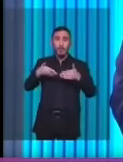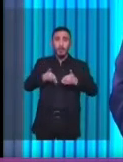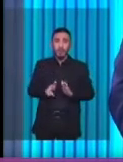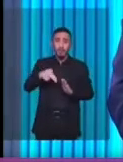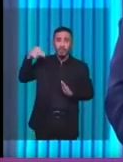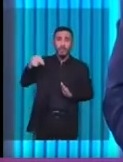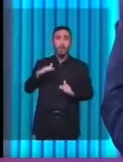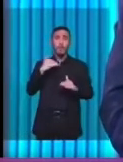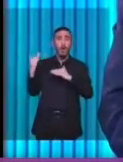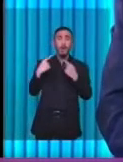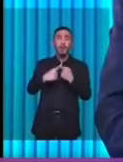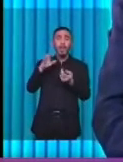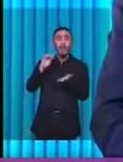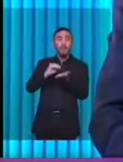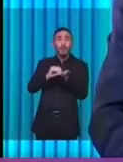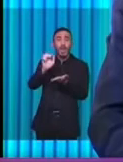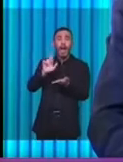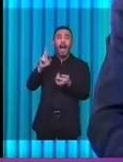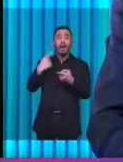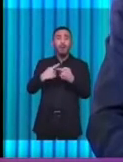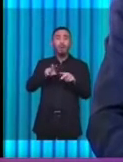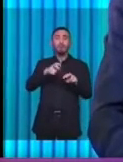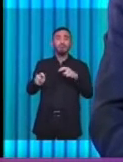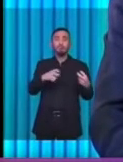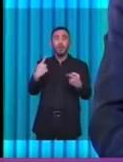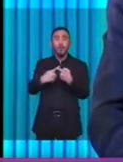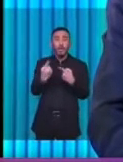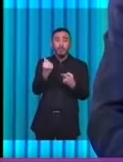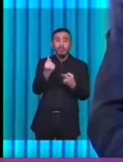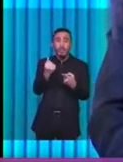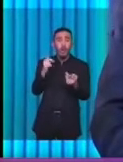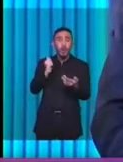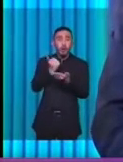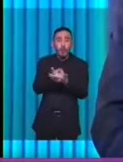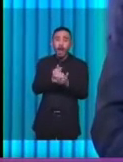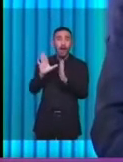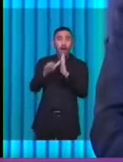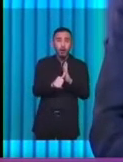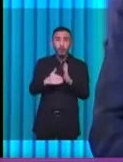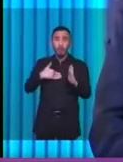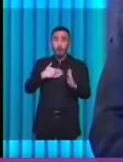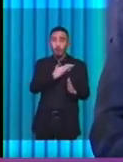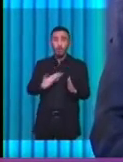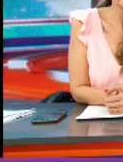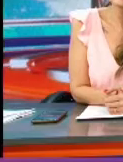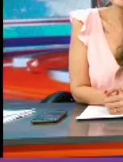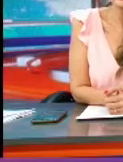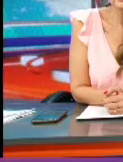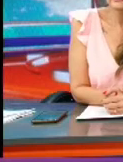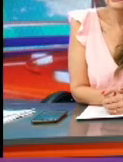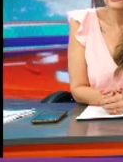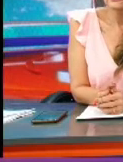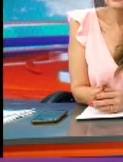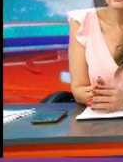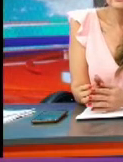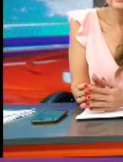horas largas para ustedes allá. ¿Se siente ese pulso, ese ritmo de las elecciones, más pensando que un país que va a elegir su